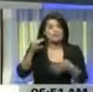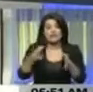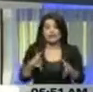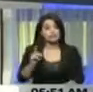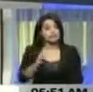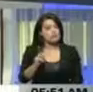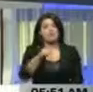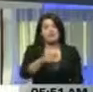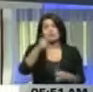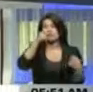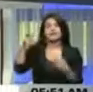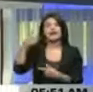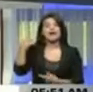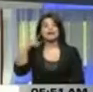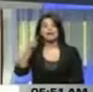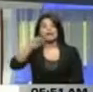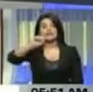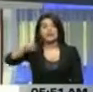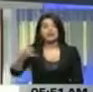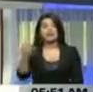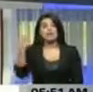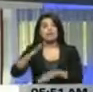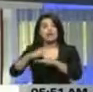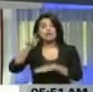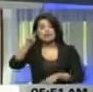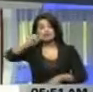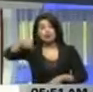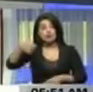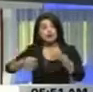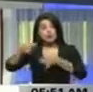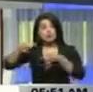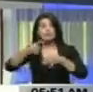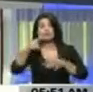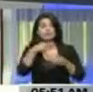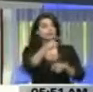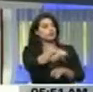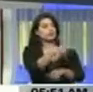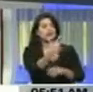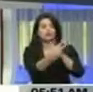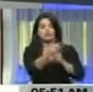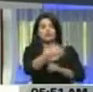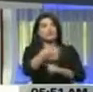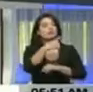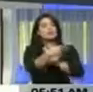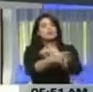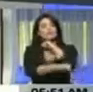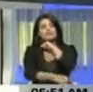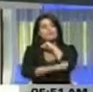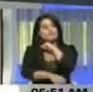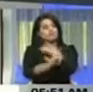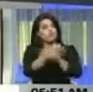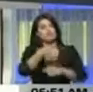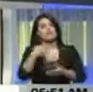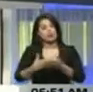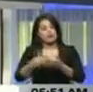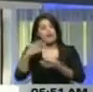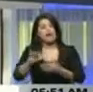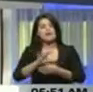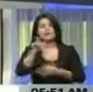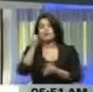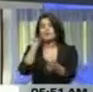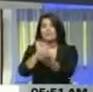Supremo de Justicia, que el 30 de diciembre dijo, estos señores no pueden ser diputados porque hubo fraude electoral comprobado, hay gente